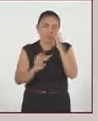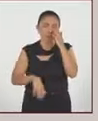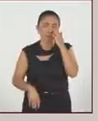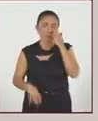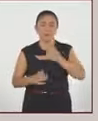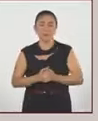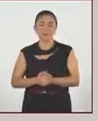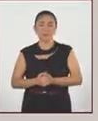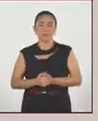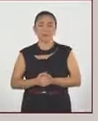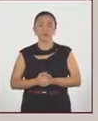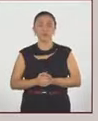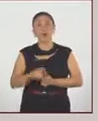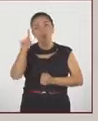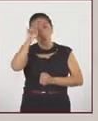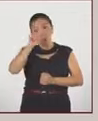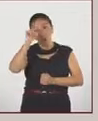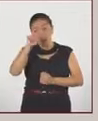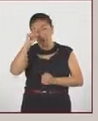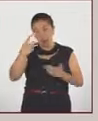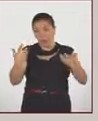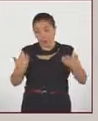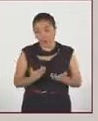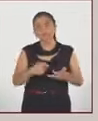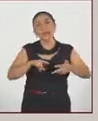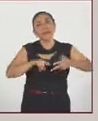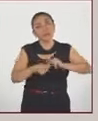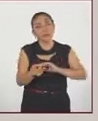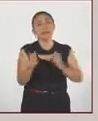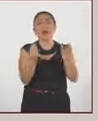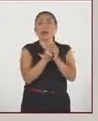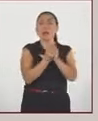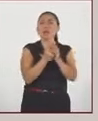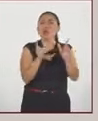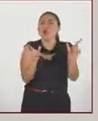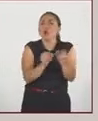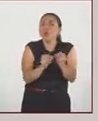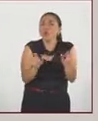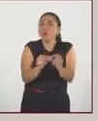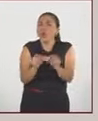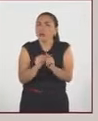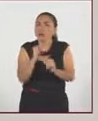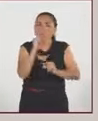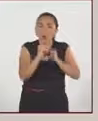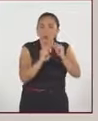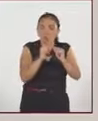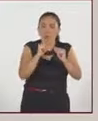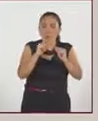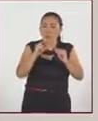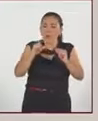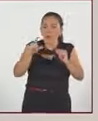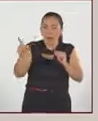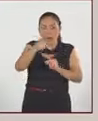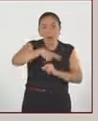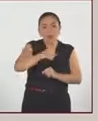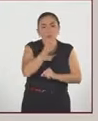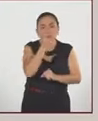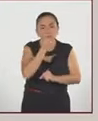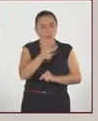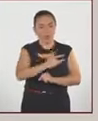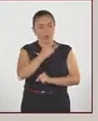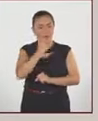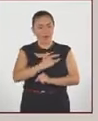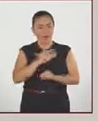Y los consejos para la implementación: iniciar con sesiones cortas y graduales para que los alumnos poco a poco